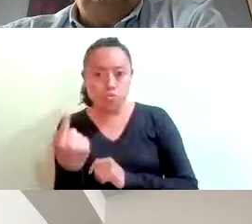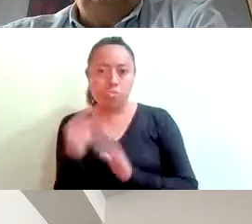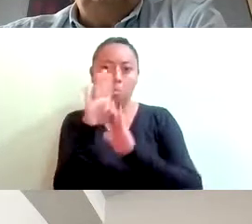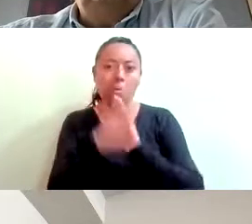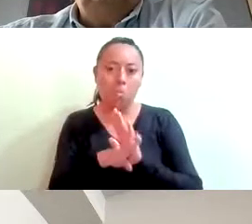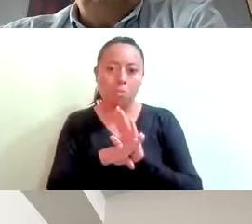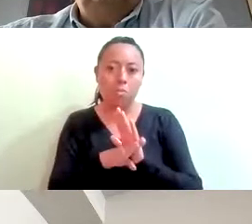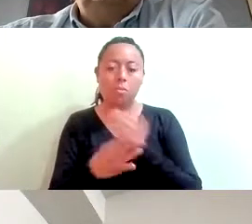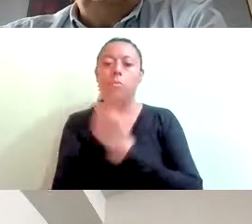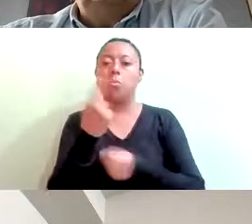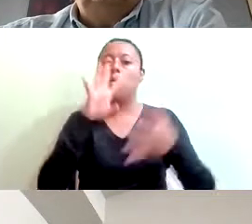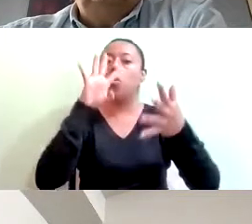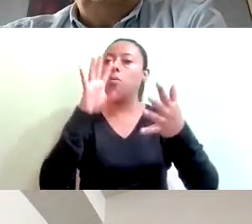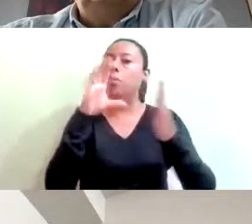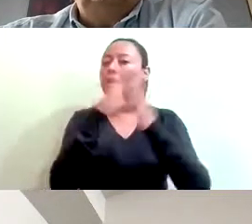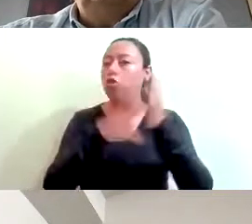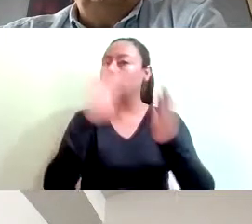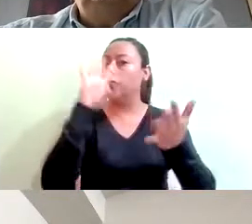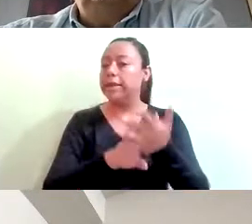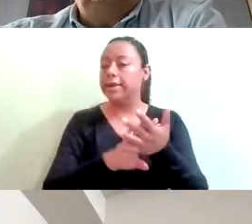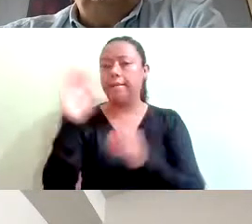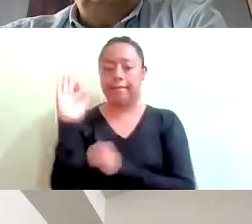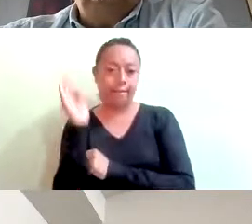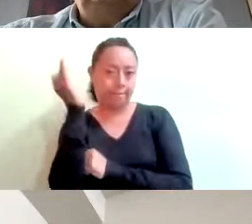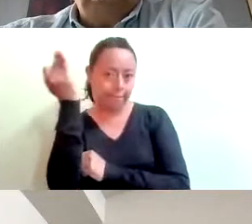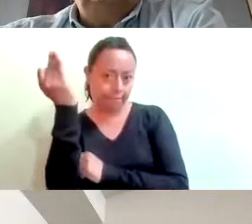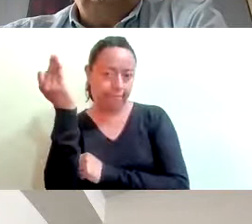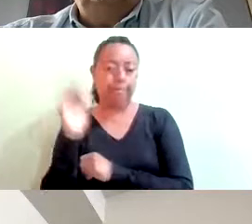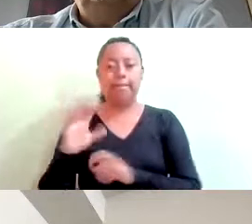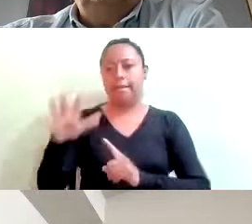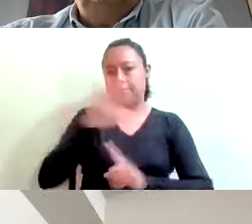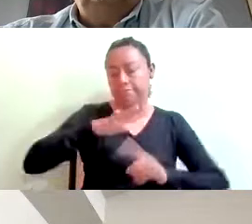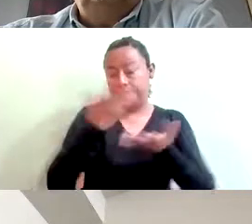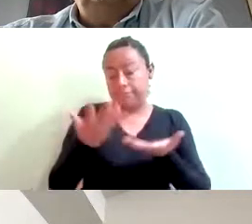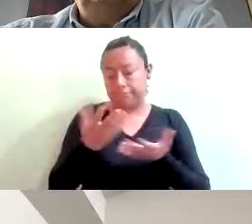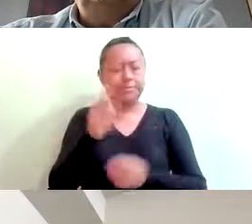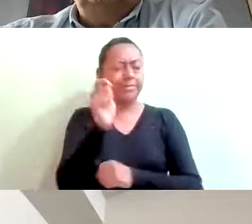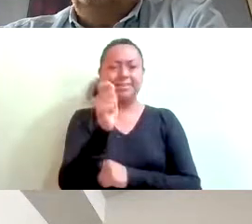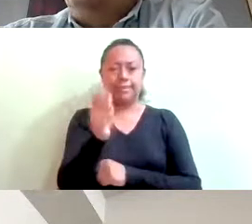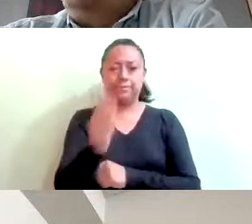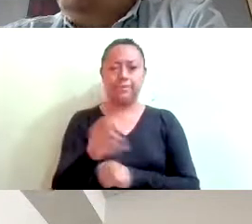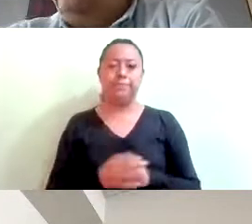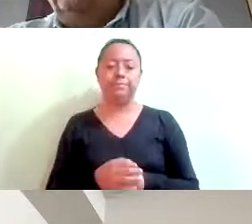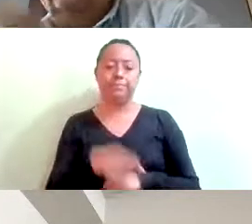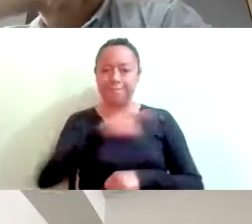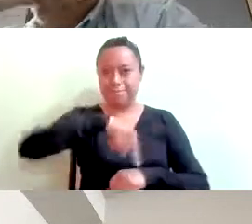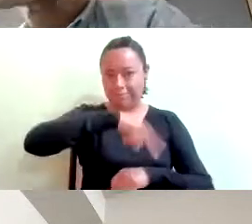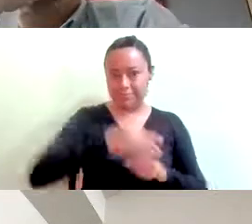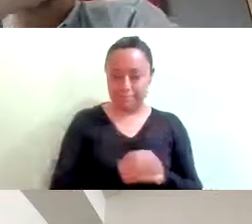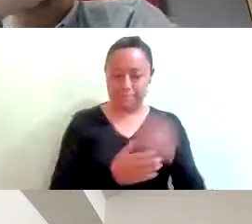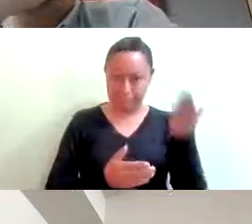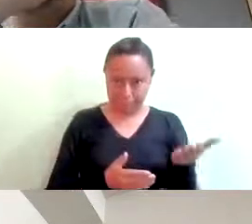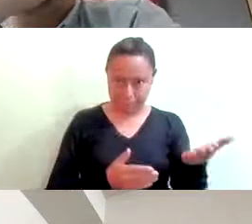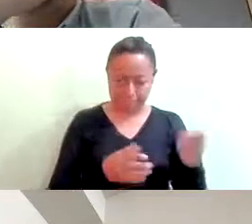propio código, tanto penal como federal. Es decir, la delincuencia organizada, que ya dije las